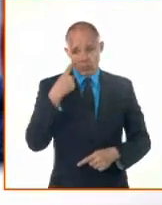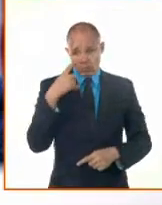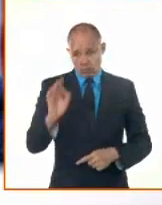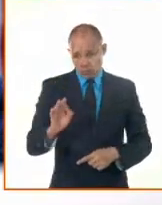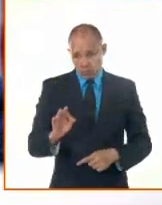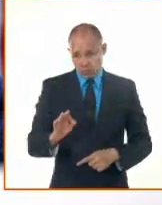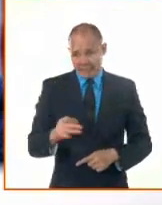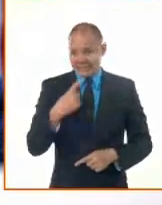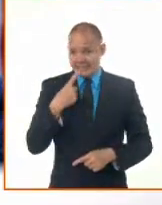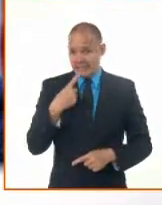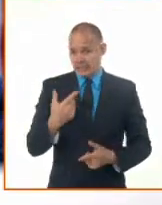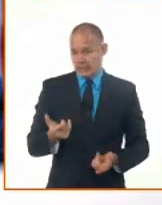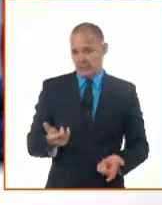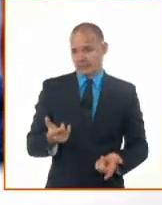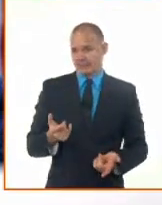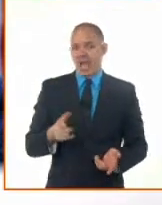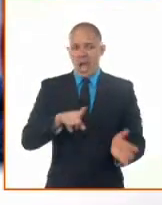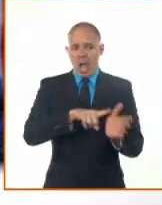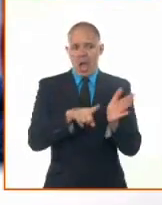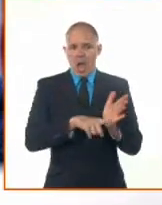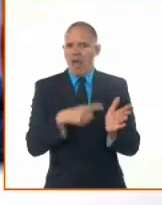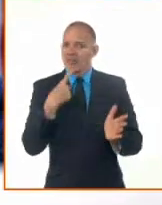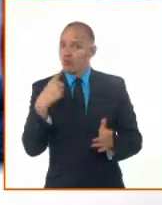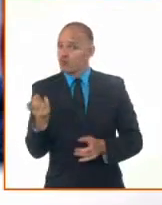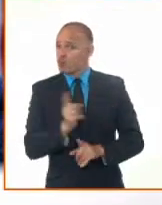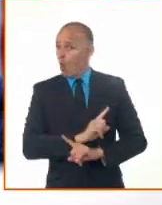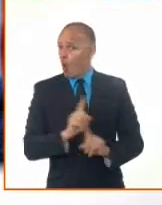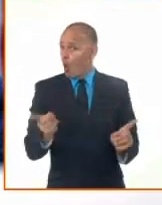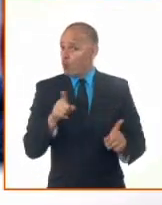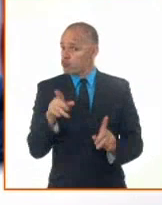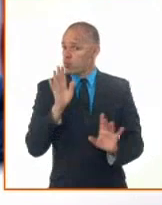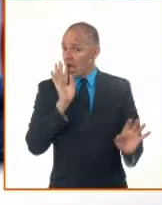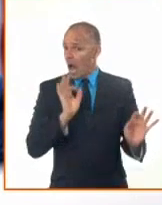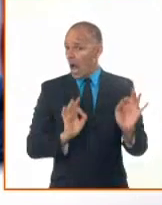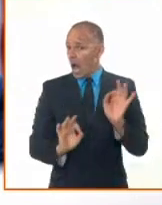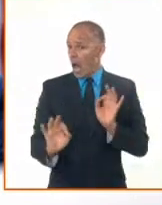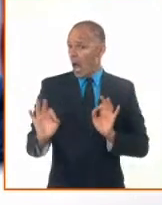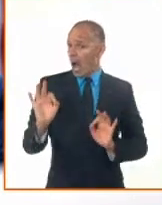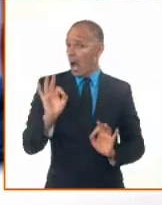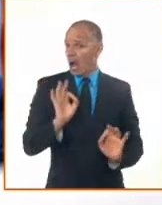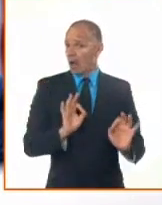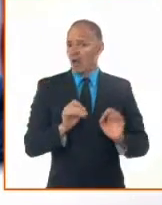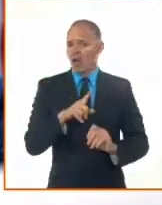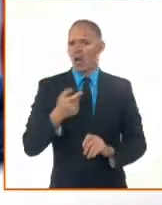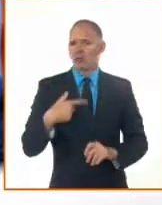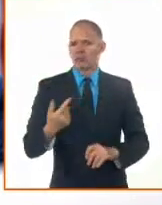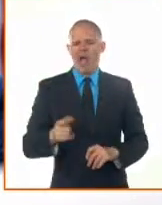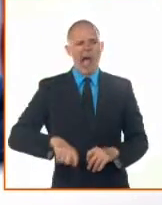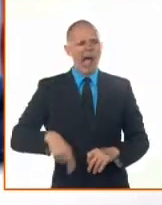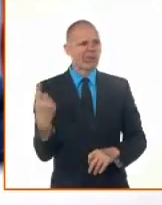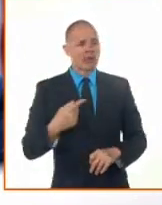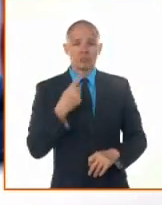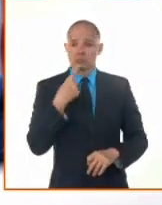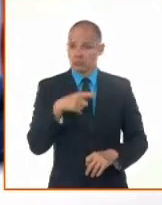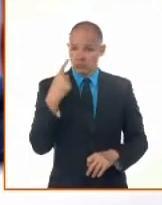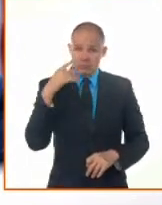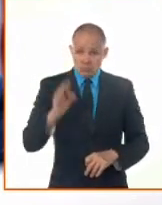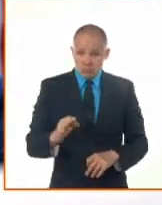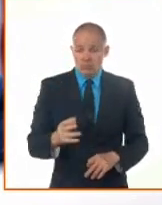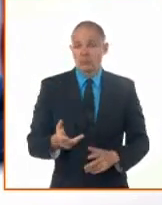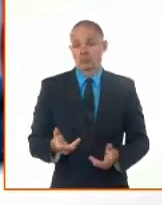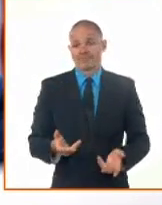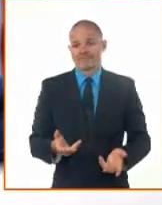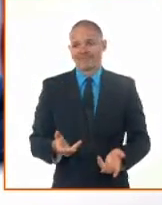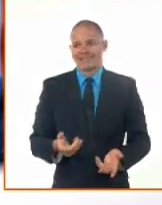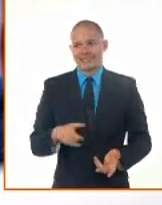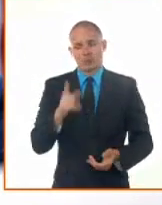de lo que sus propios abogados le han estado aconsejando que mientras dure el proceso evite ese tipo de